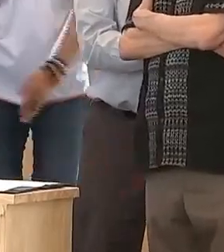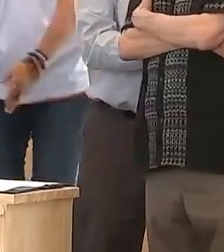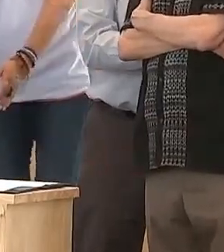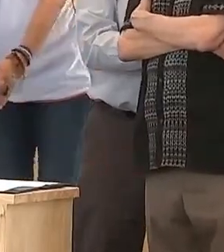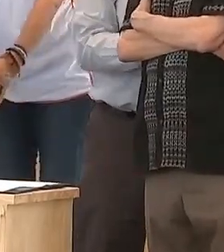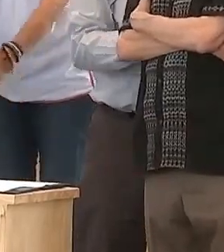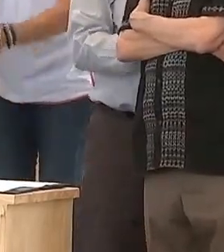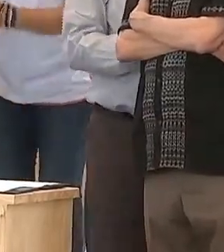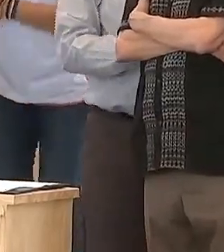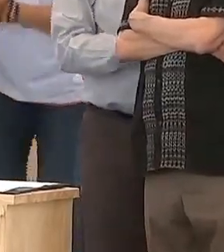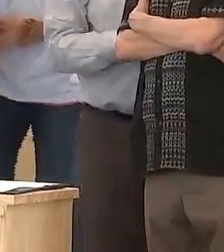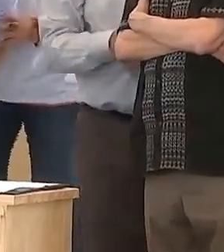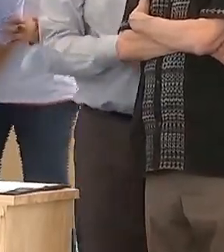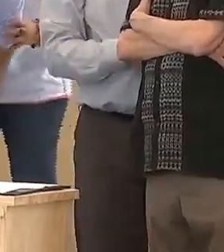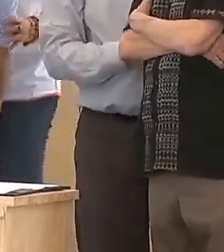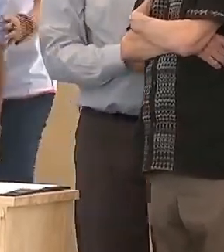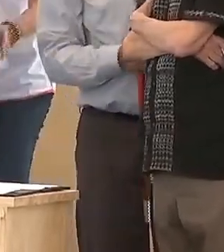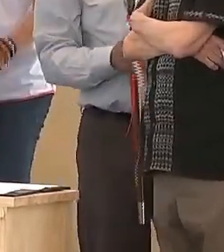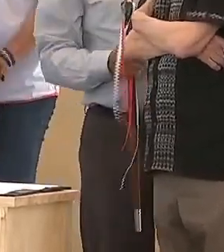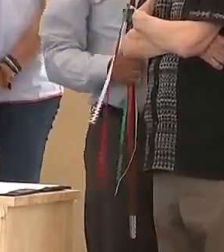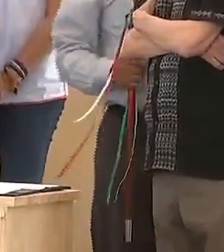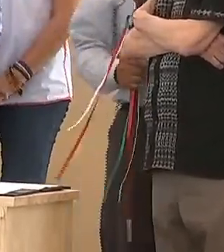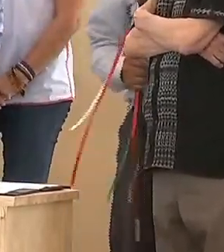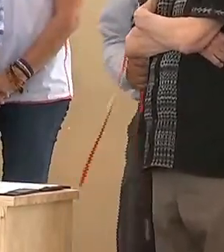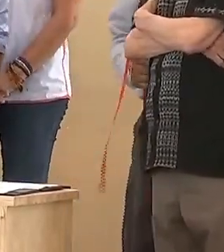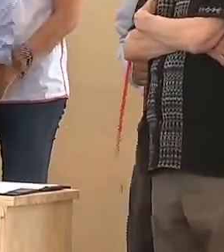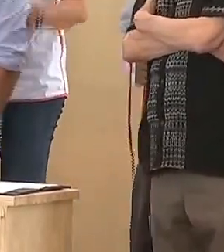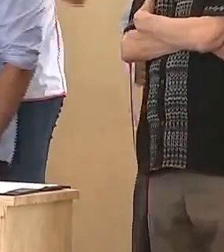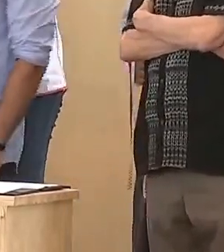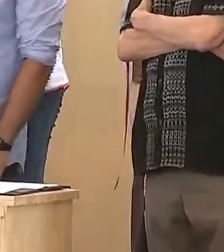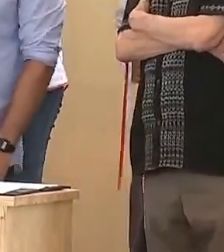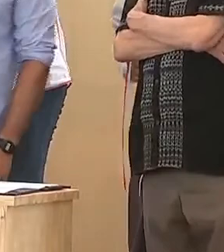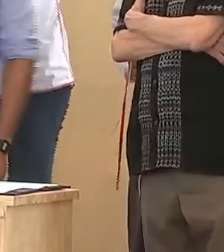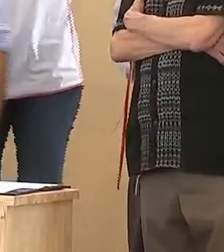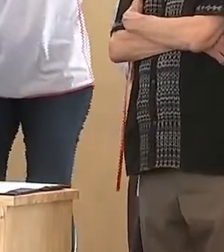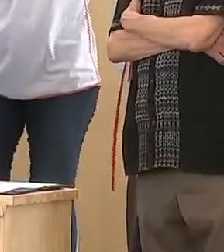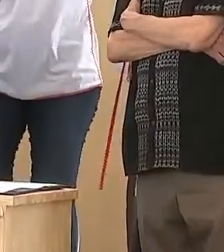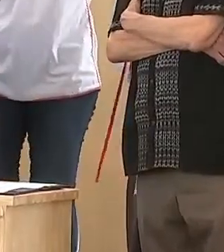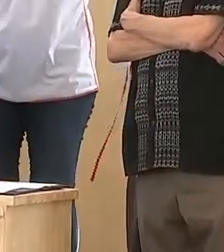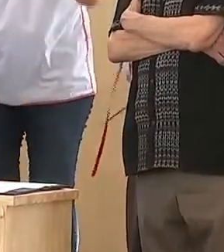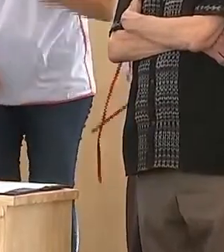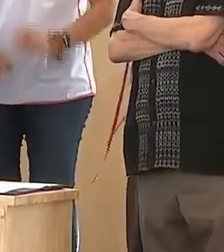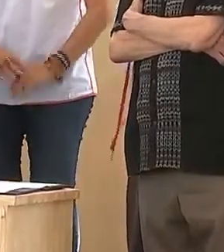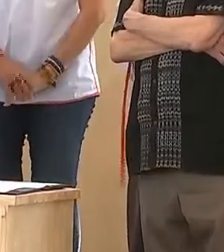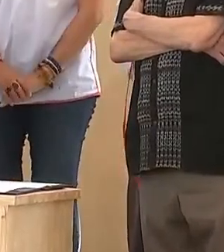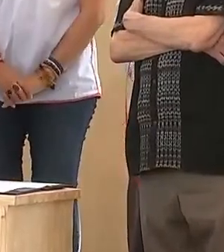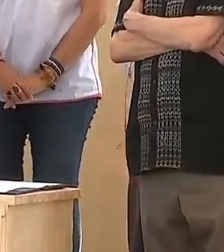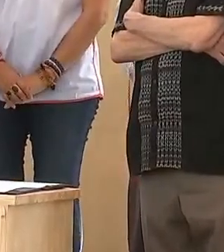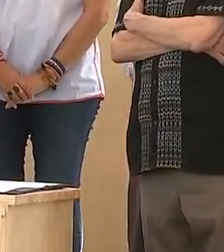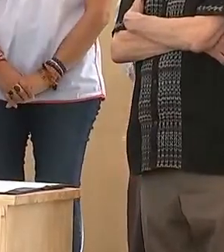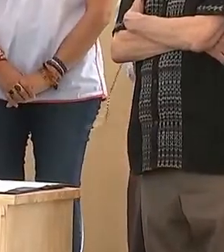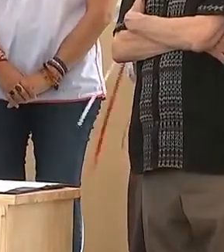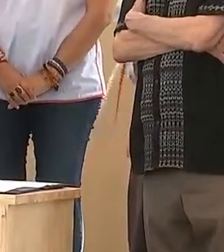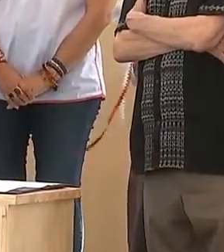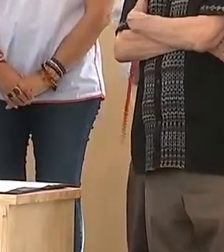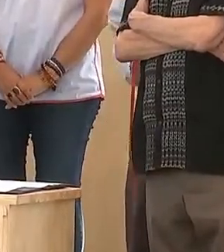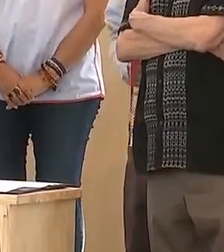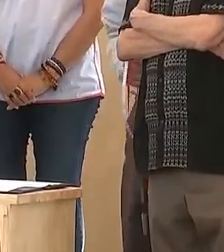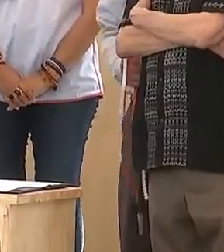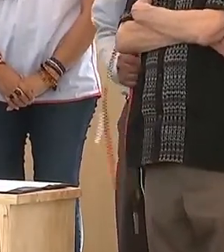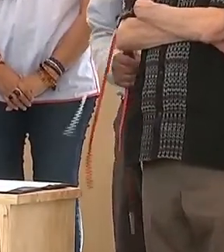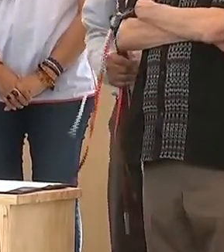y su transferencia al pueblo yaqui. Que tiba una línea guayo yaut in México po que